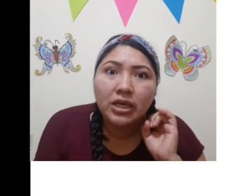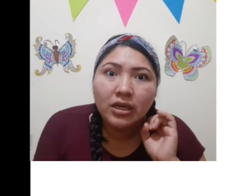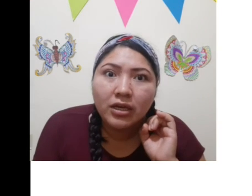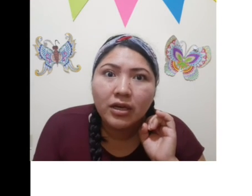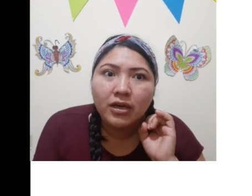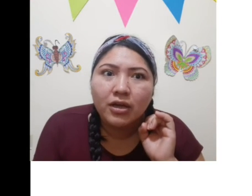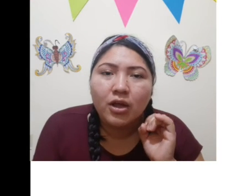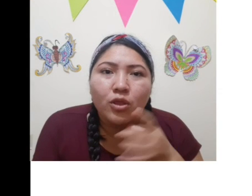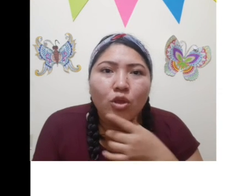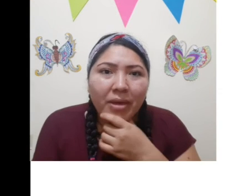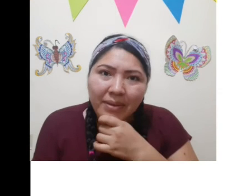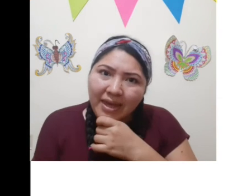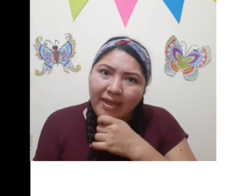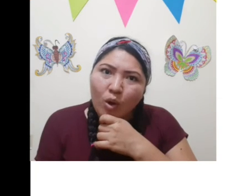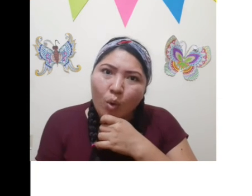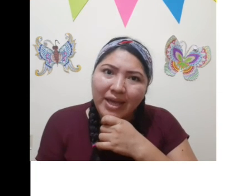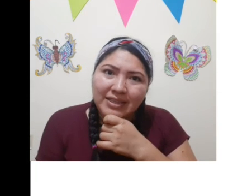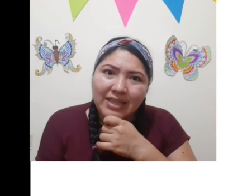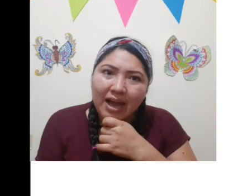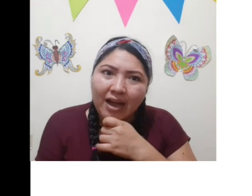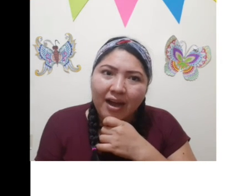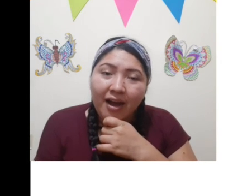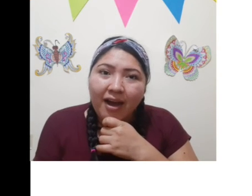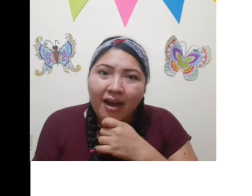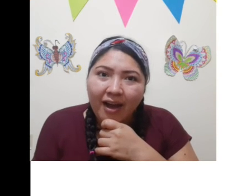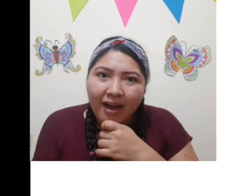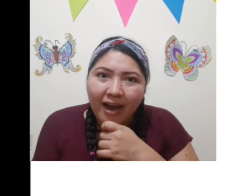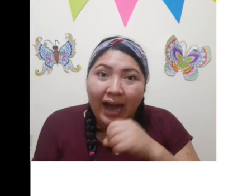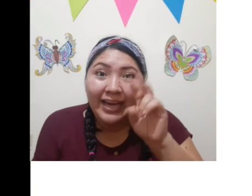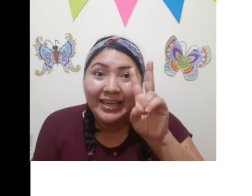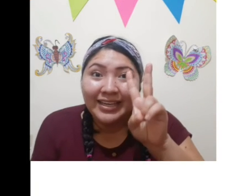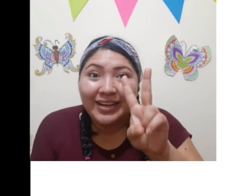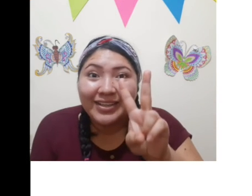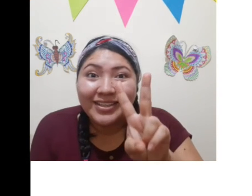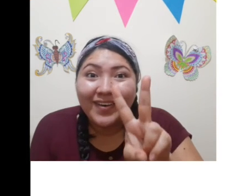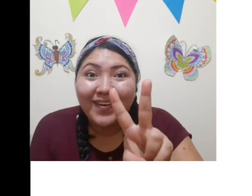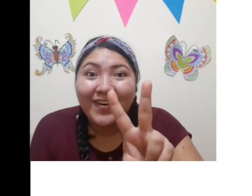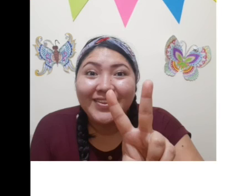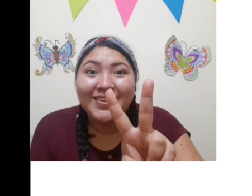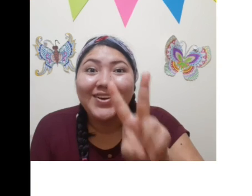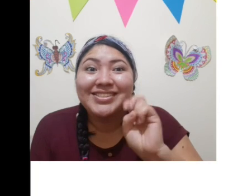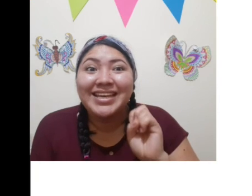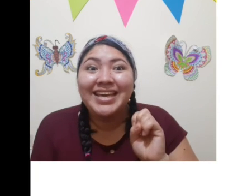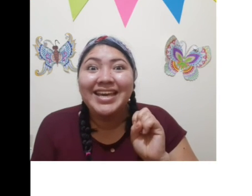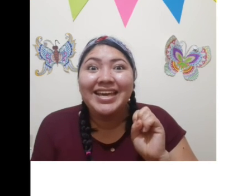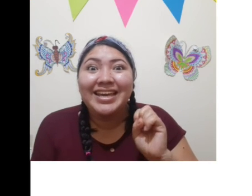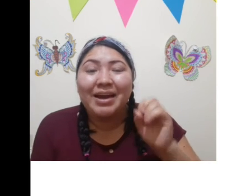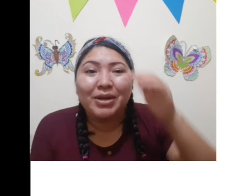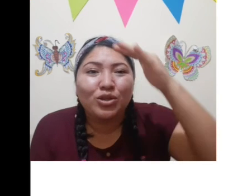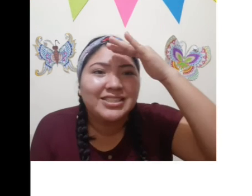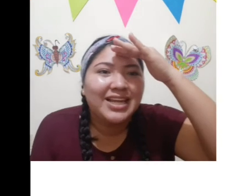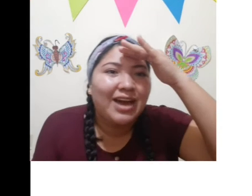si no me había dado cuenta ay 2 y a